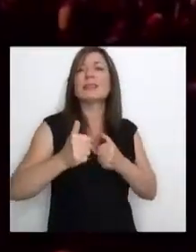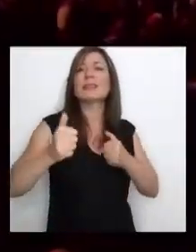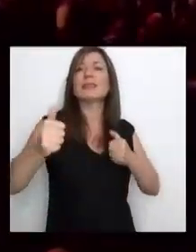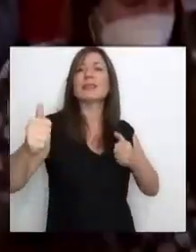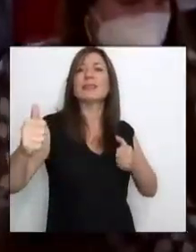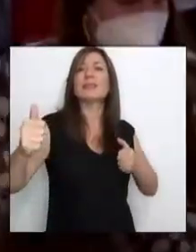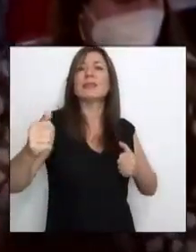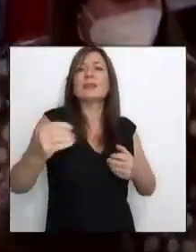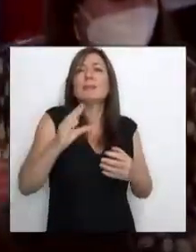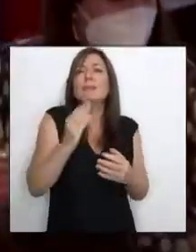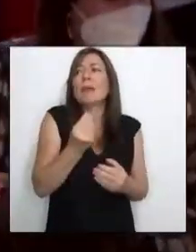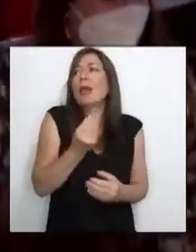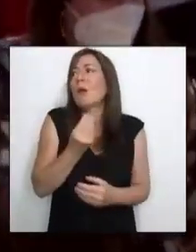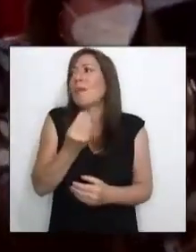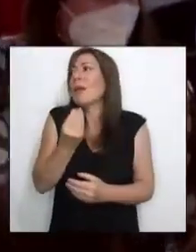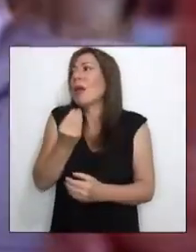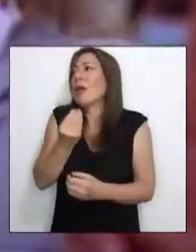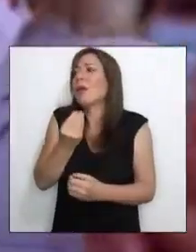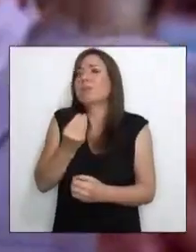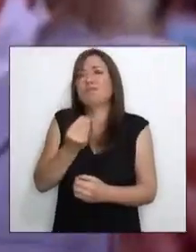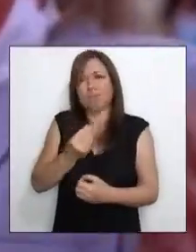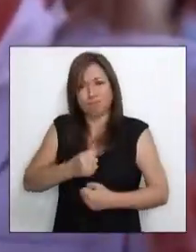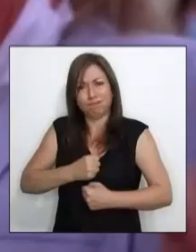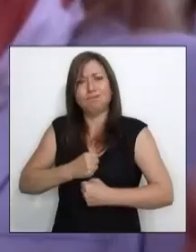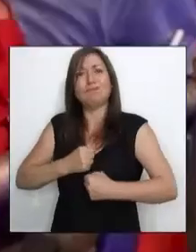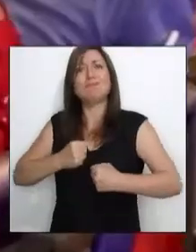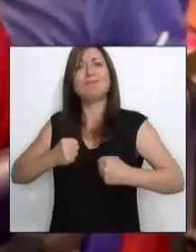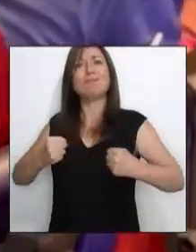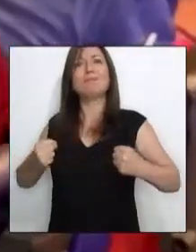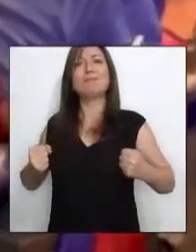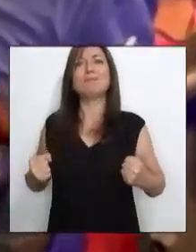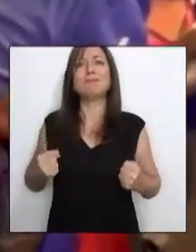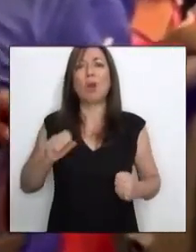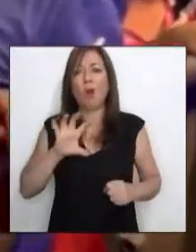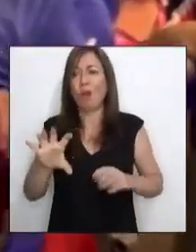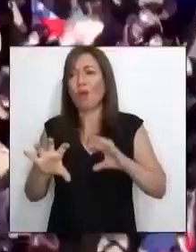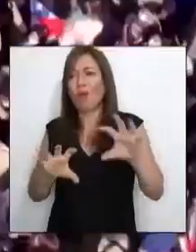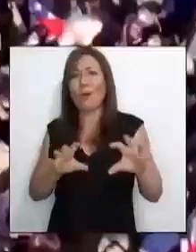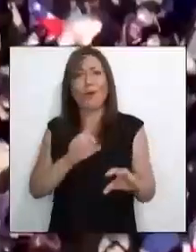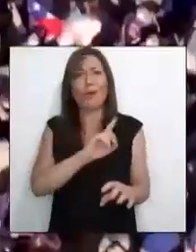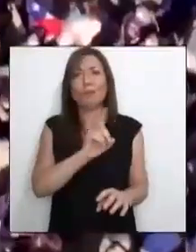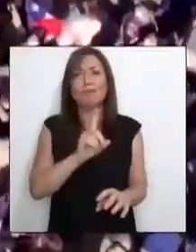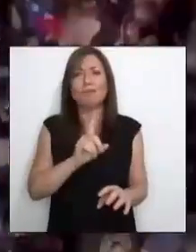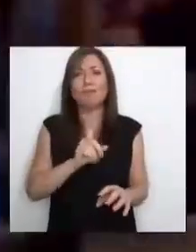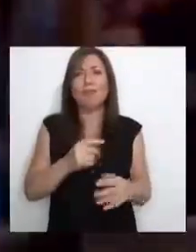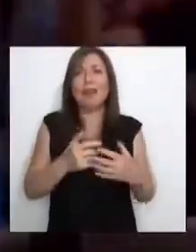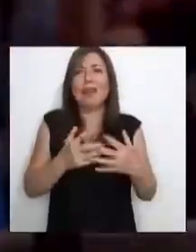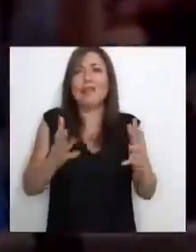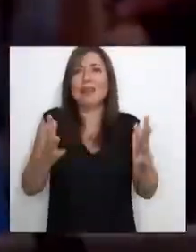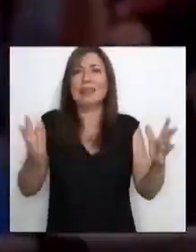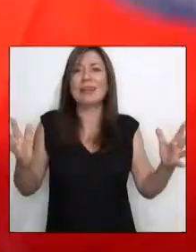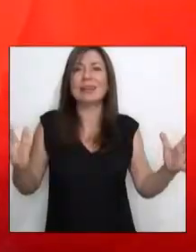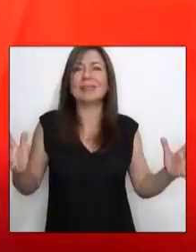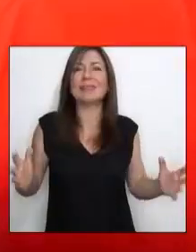De poder hablar sin miedo de lo que llevamos, la